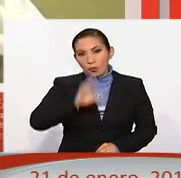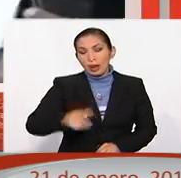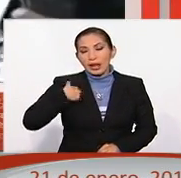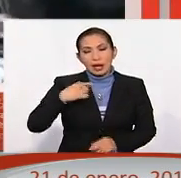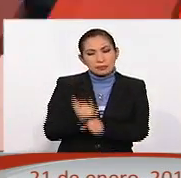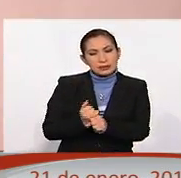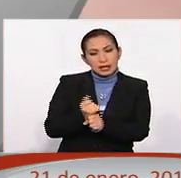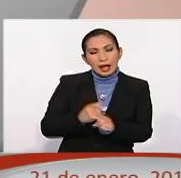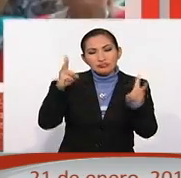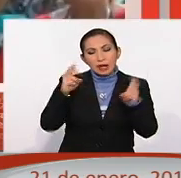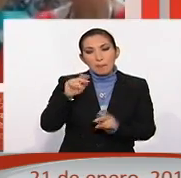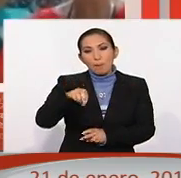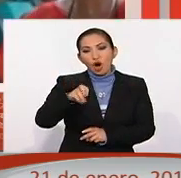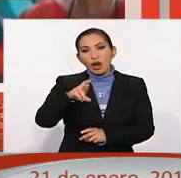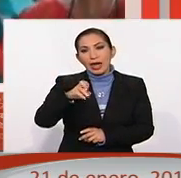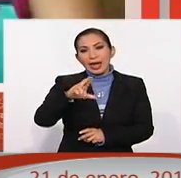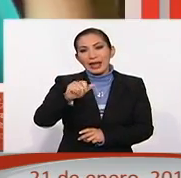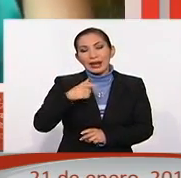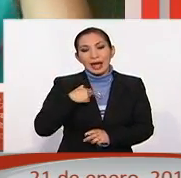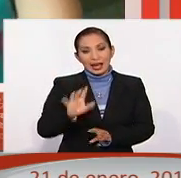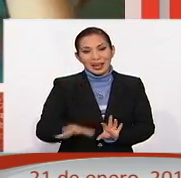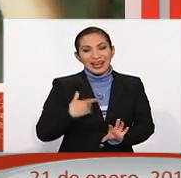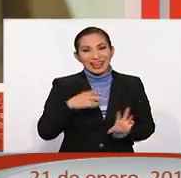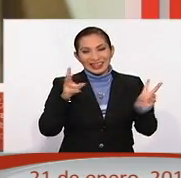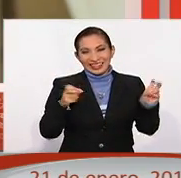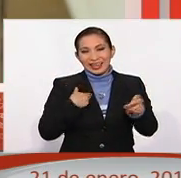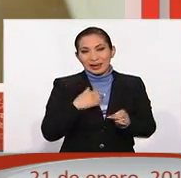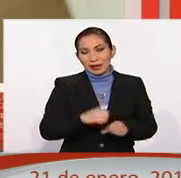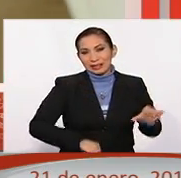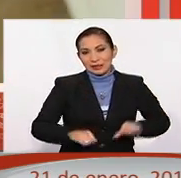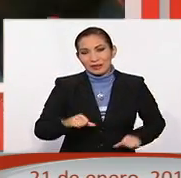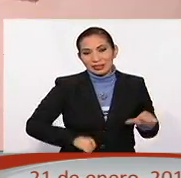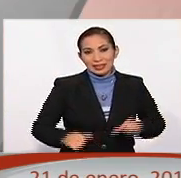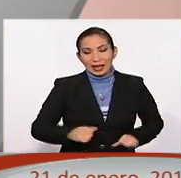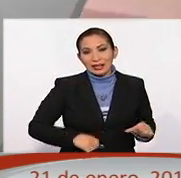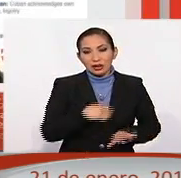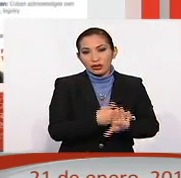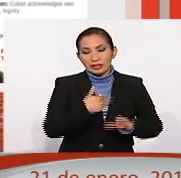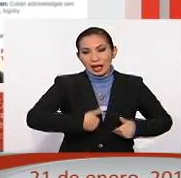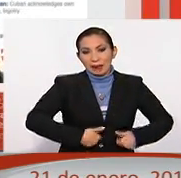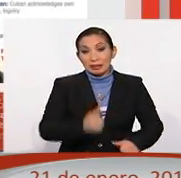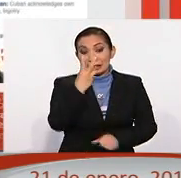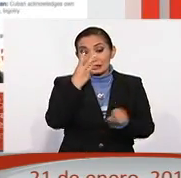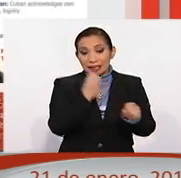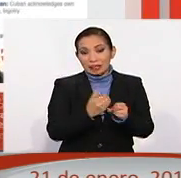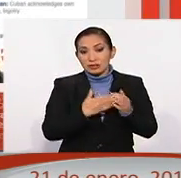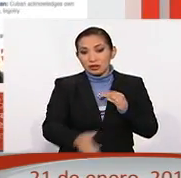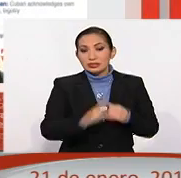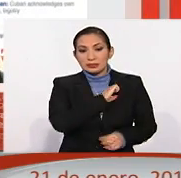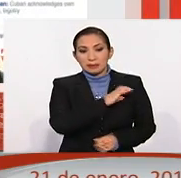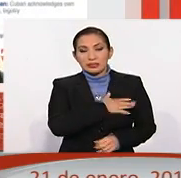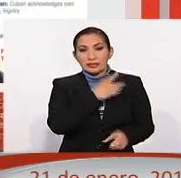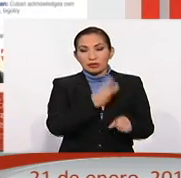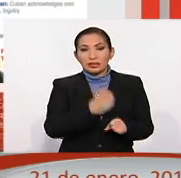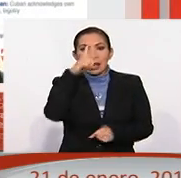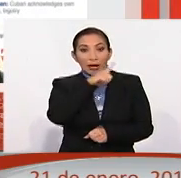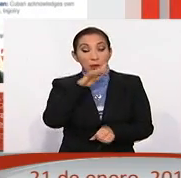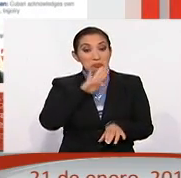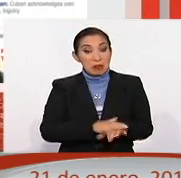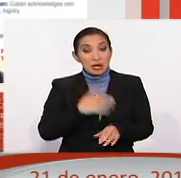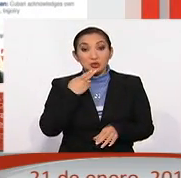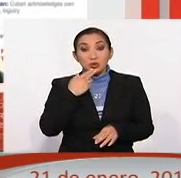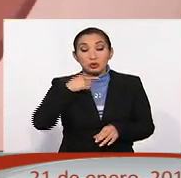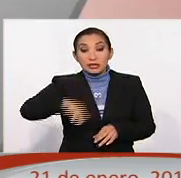caso Moreira. La Cruzada Nacional contra el Hambre cumple 3 años. El español ya es la segunda lengua más usada en